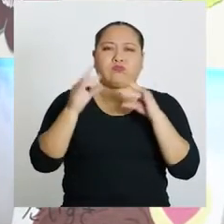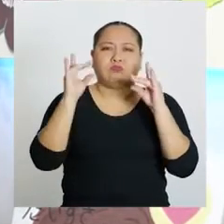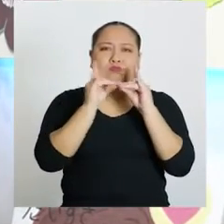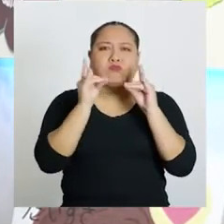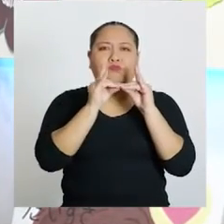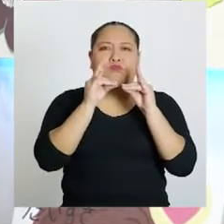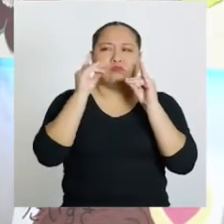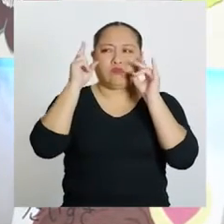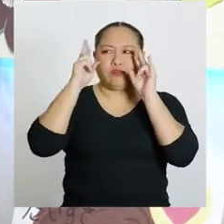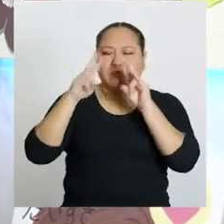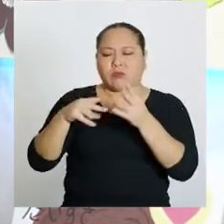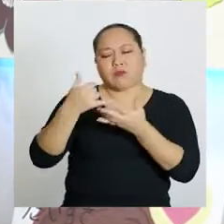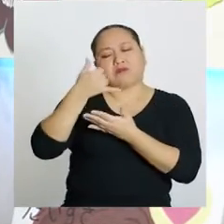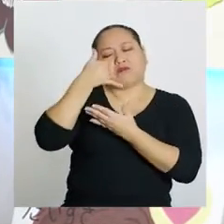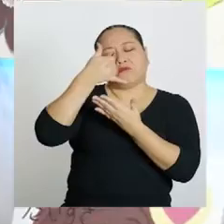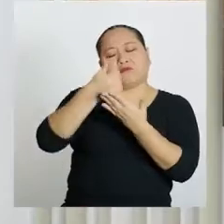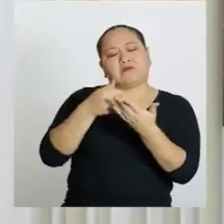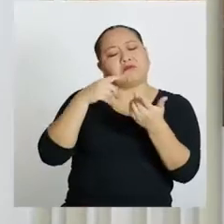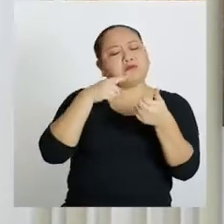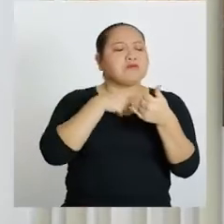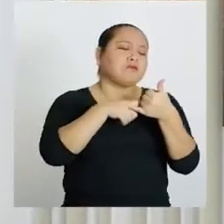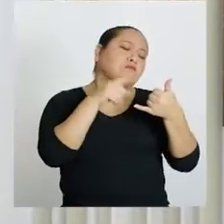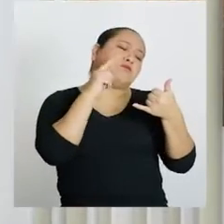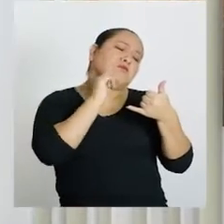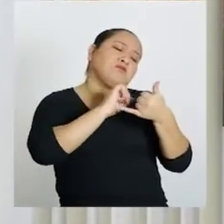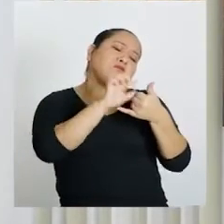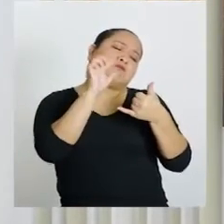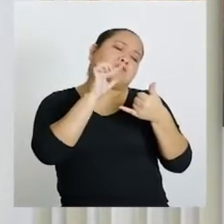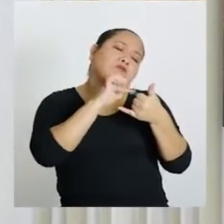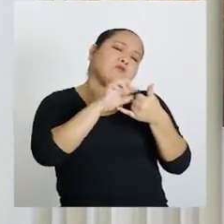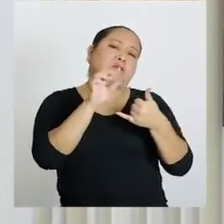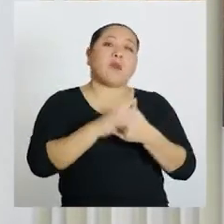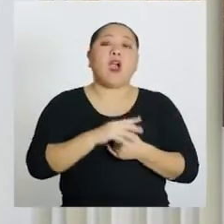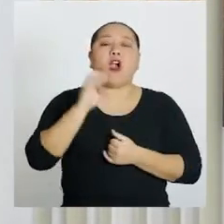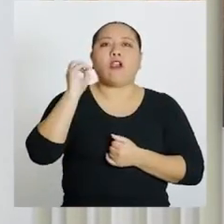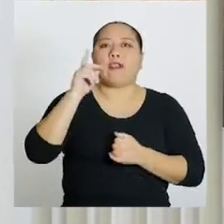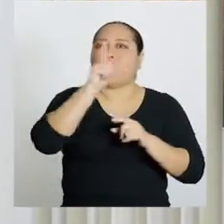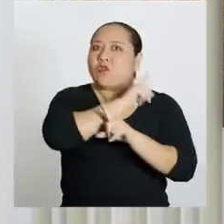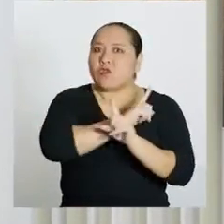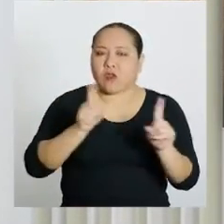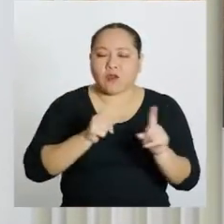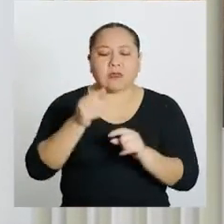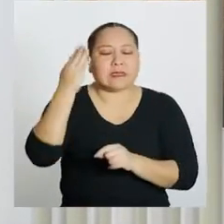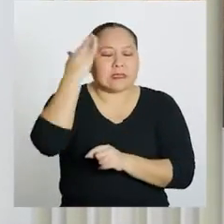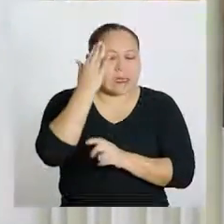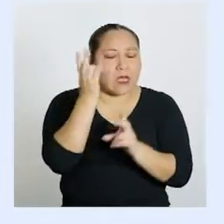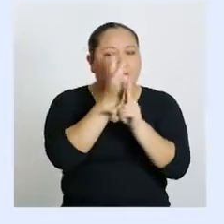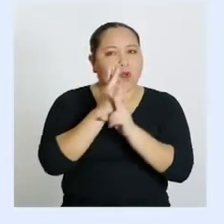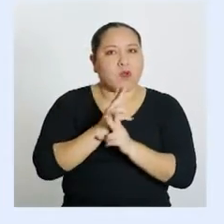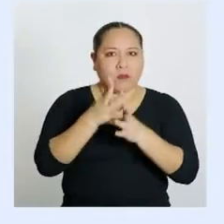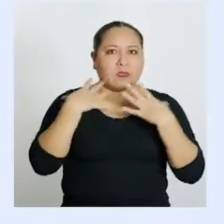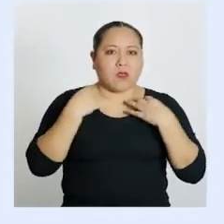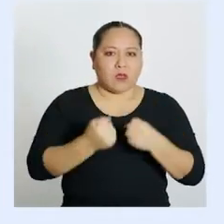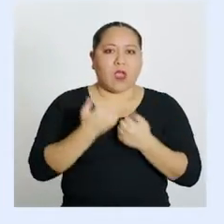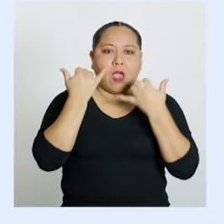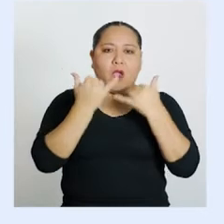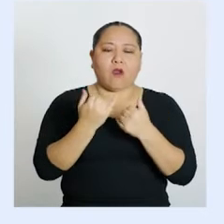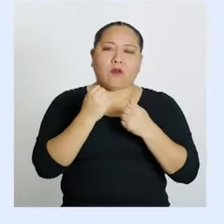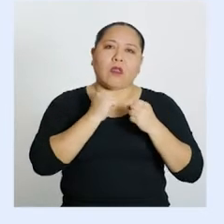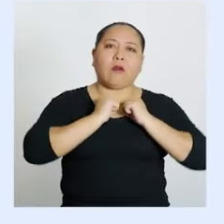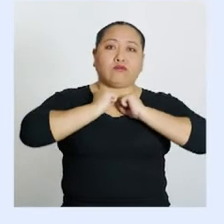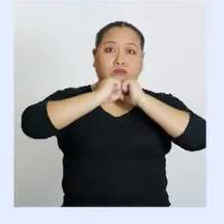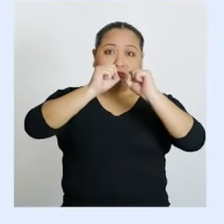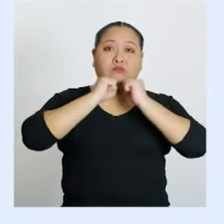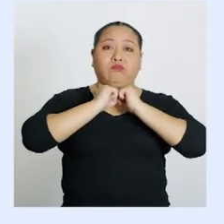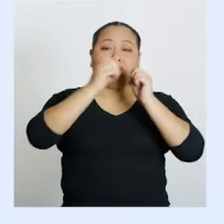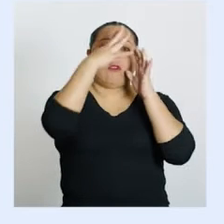la cama mirando tu celular. Pues ya no. Sé que debo cuidar mi salud, así que ahora solo me